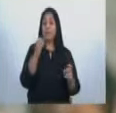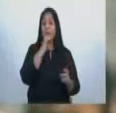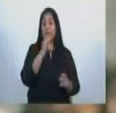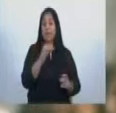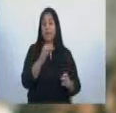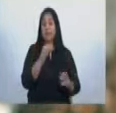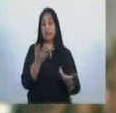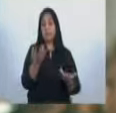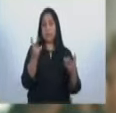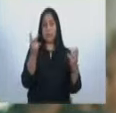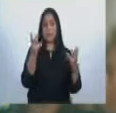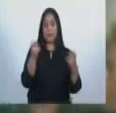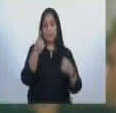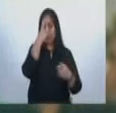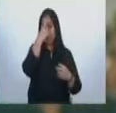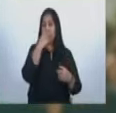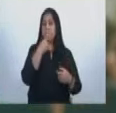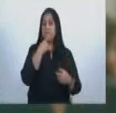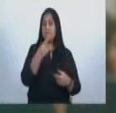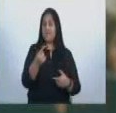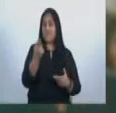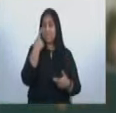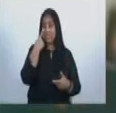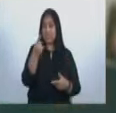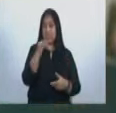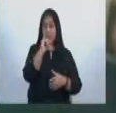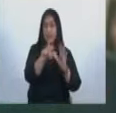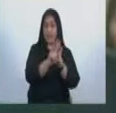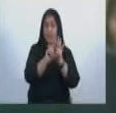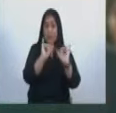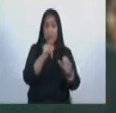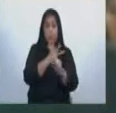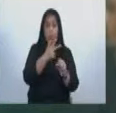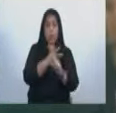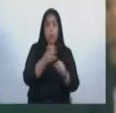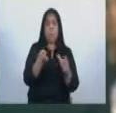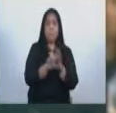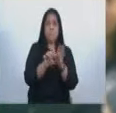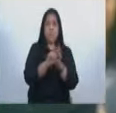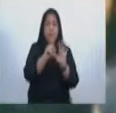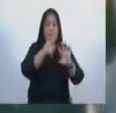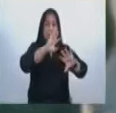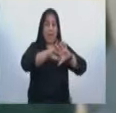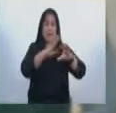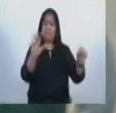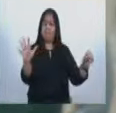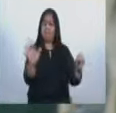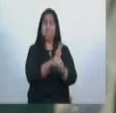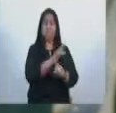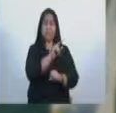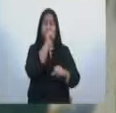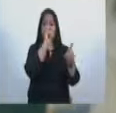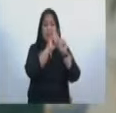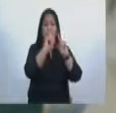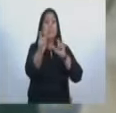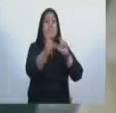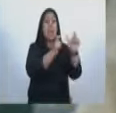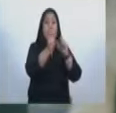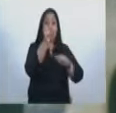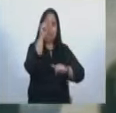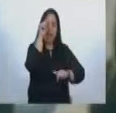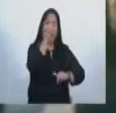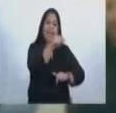la en el perfil del crimen en Guatemala que es el hacinamiento en las cárceles y el control que